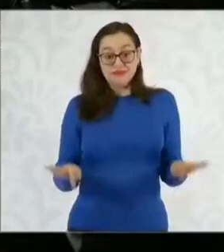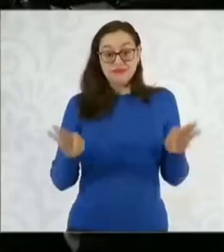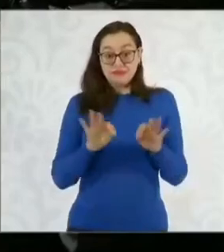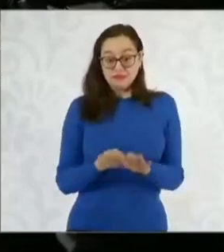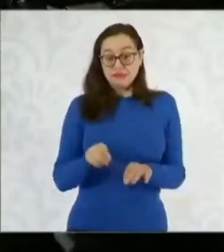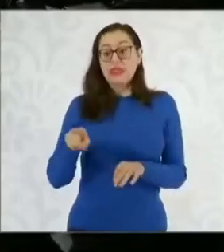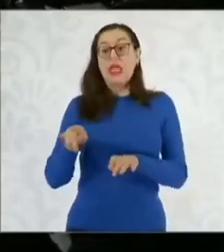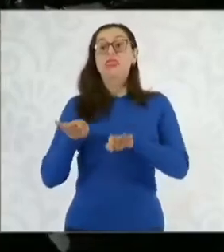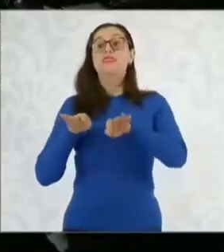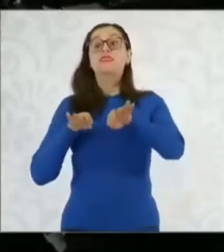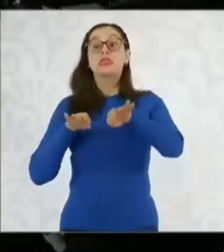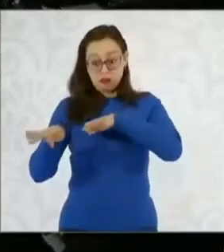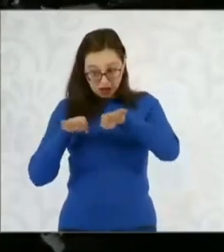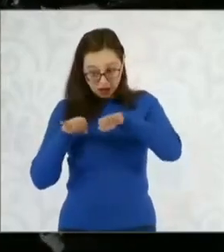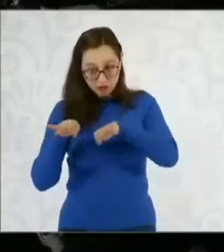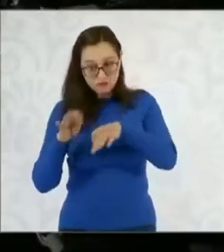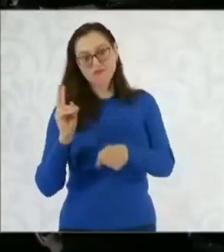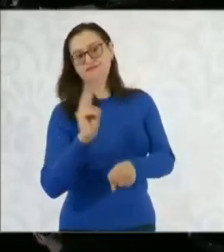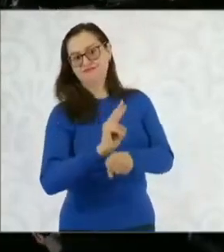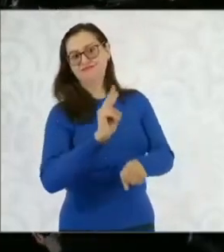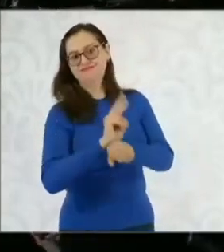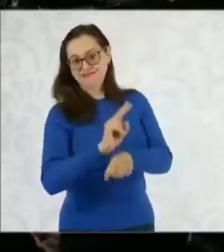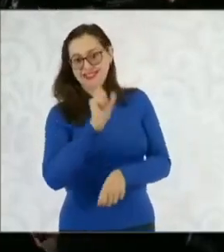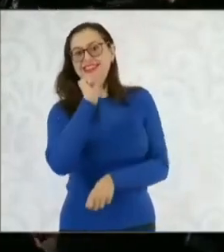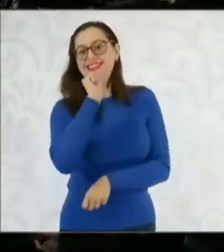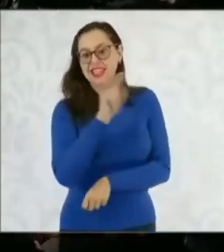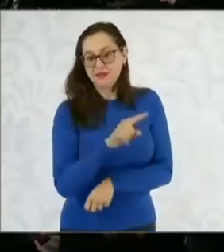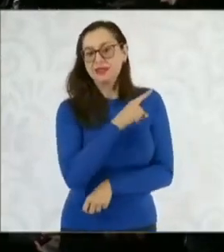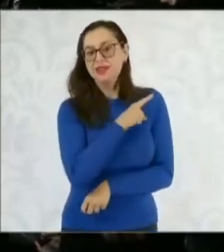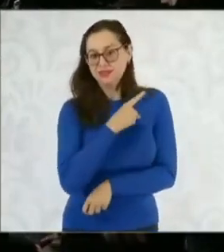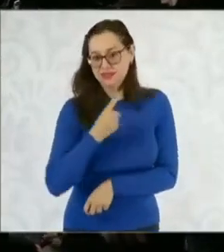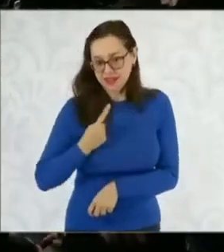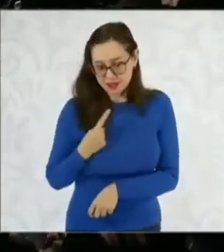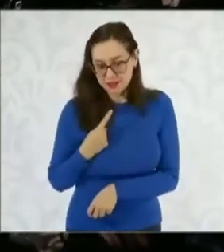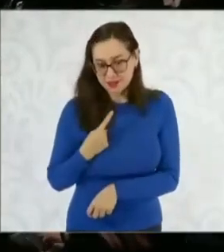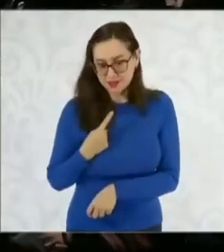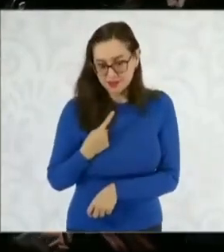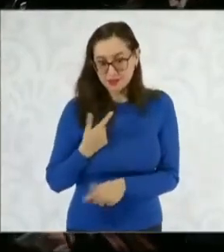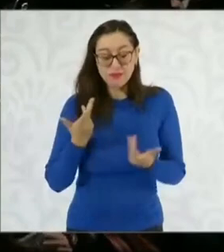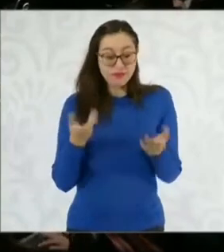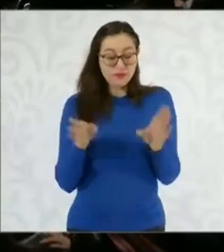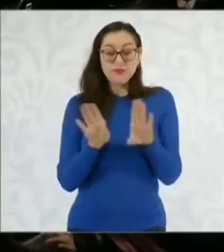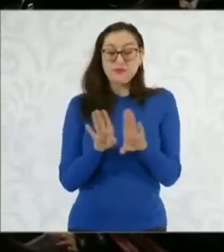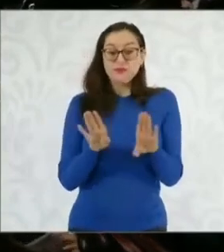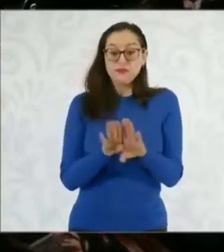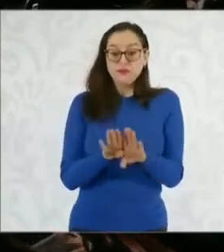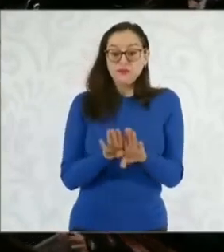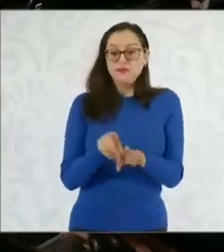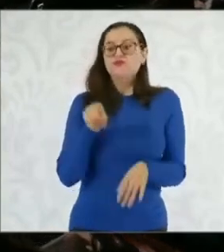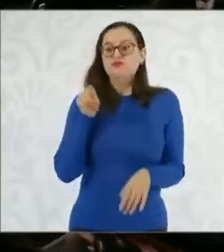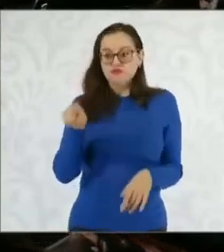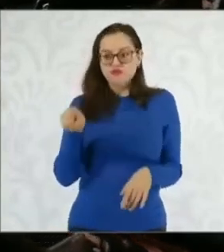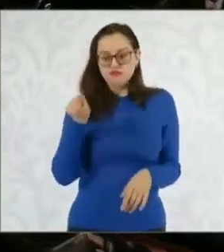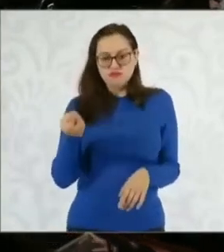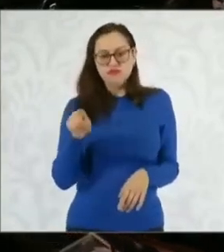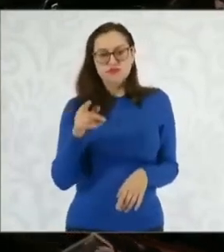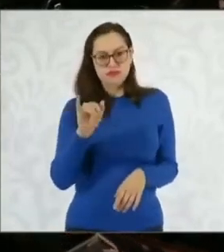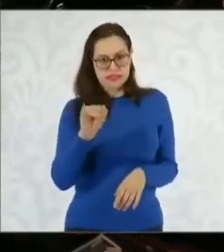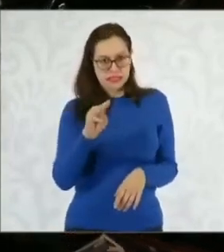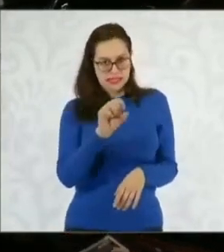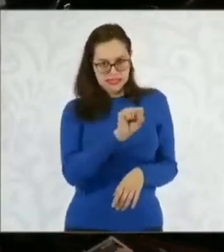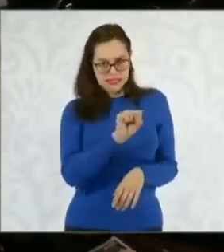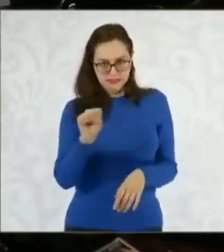el propio trabajador en este registro personalizado de la cotización, con un correo electrónico, ahí puede